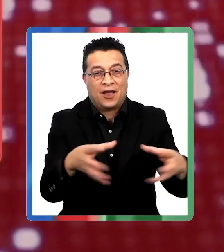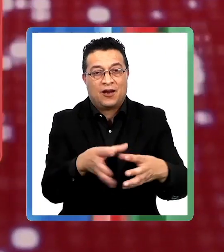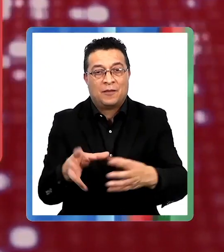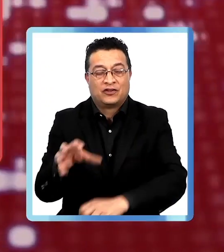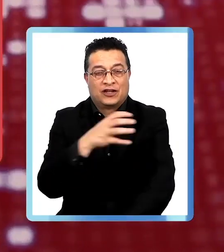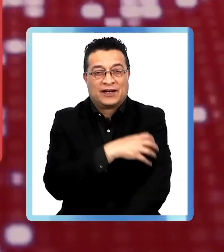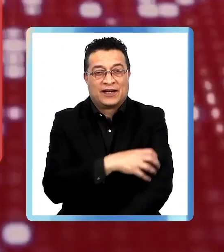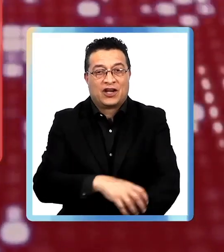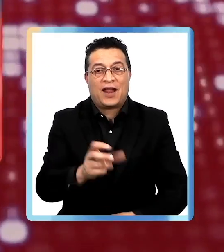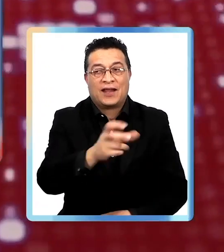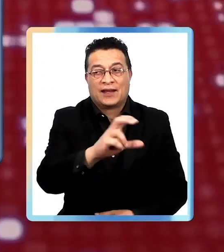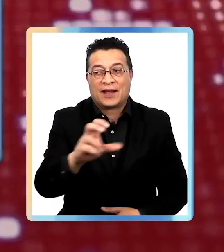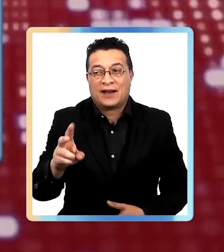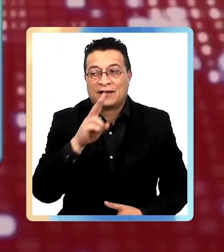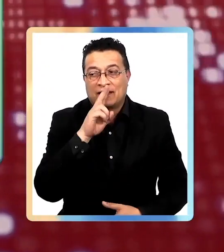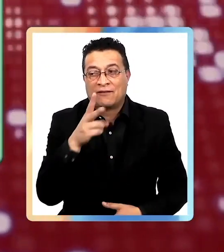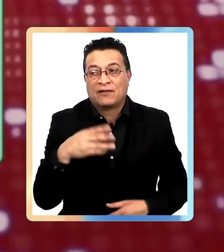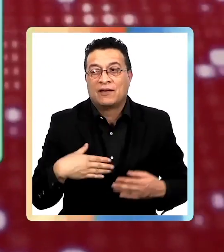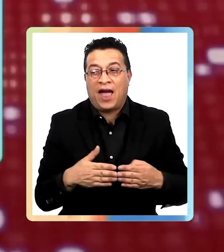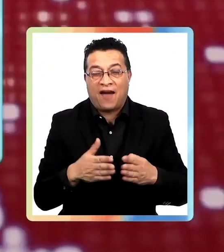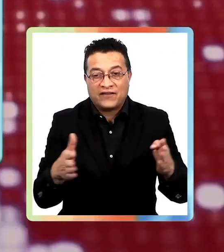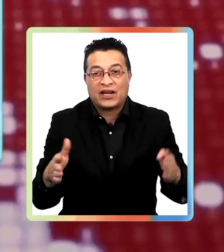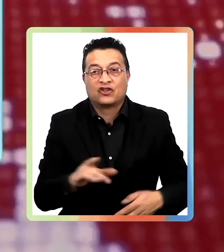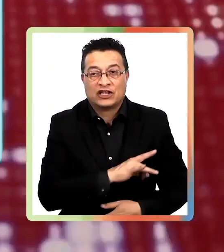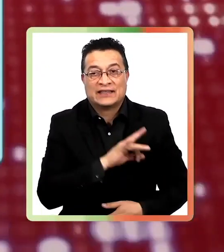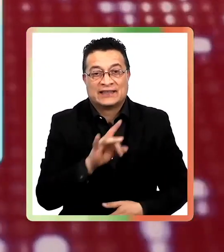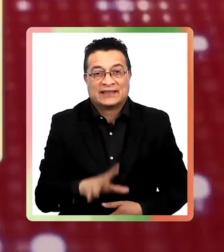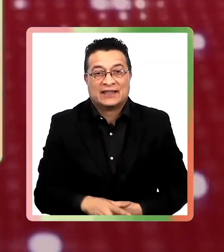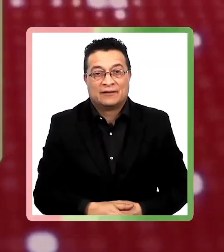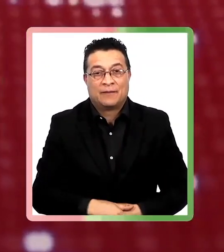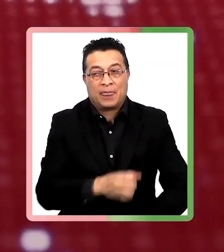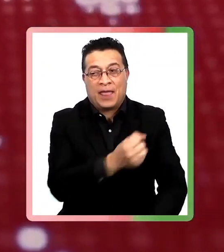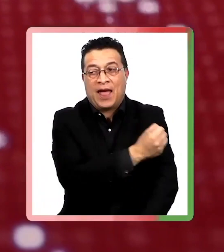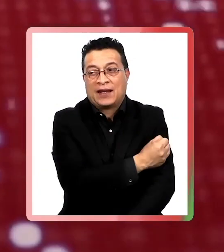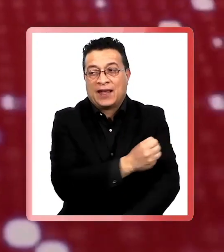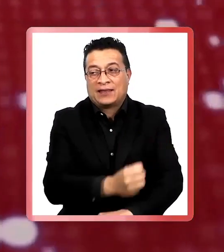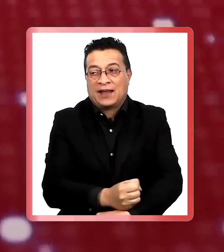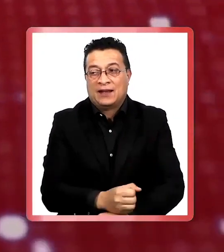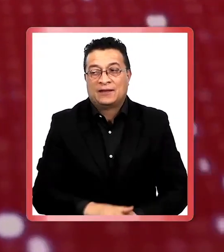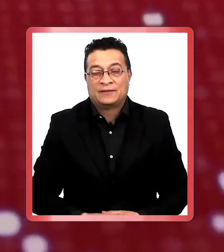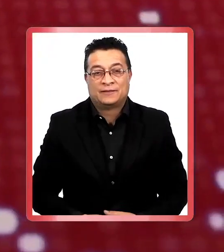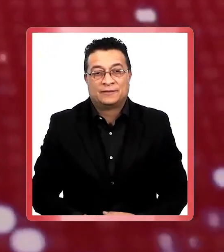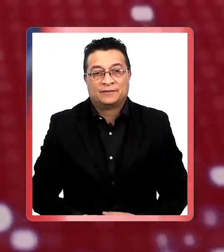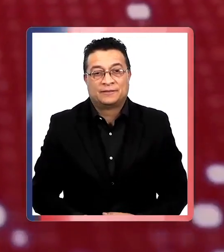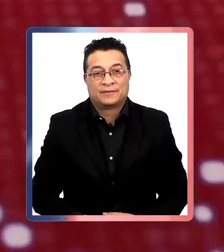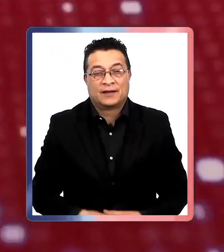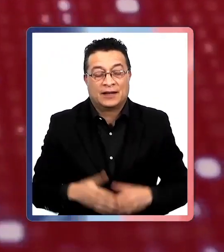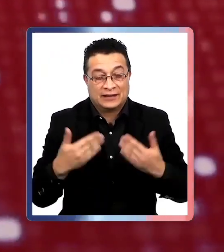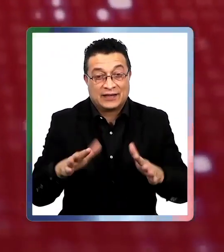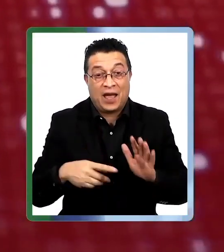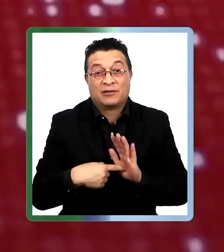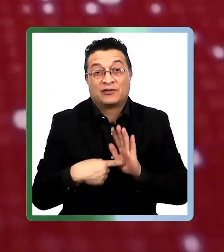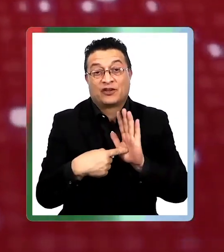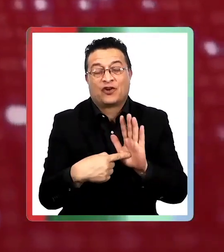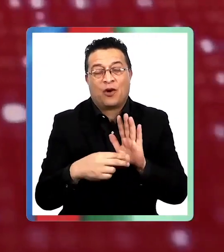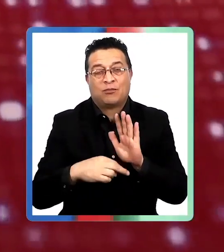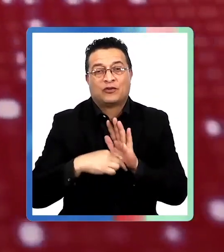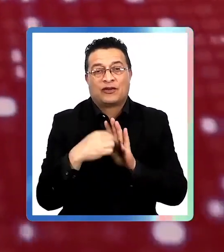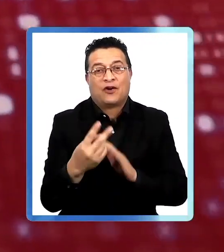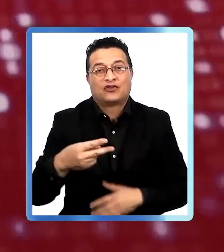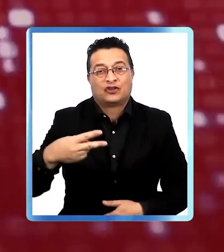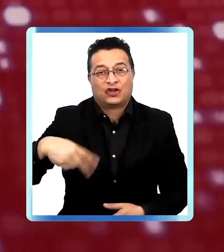Asociación Regional de Canales de Televisión de Señal Abierta de Chile, Arcatel, presentó.